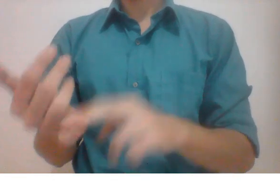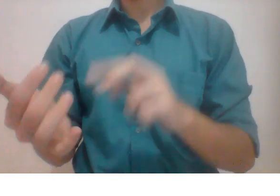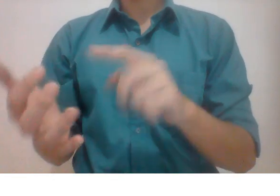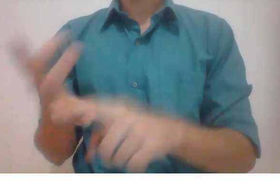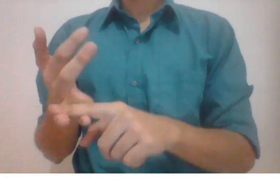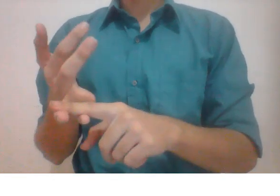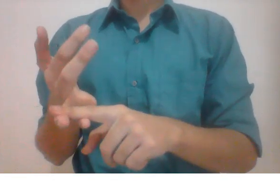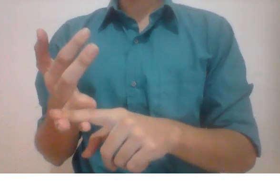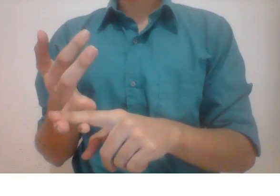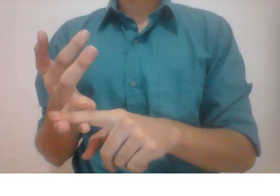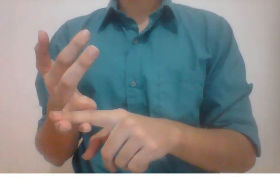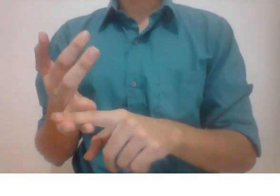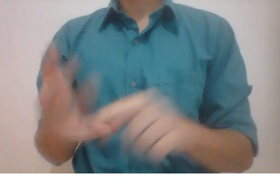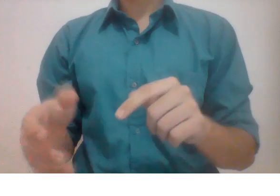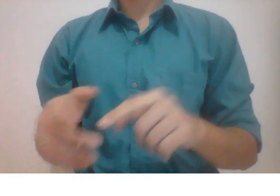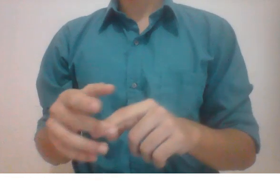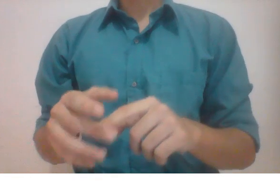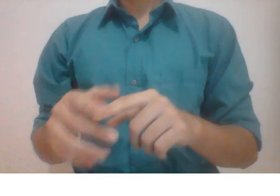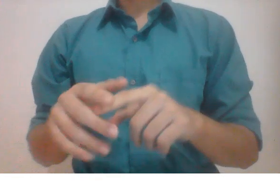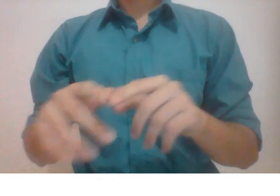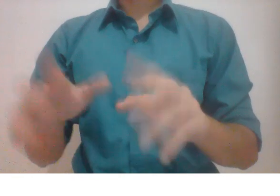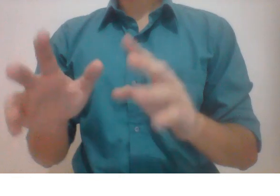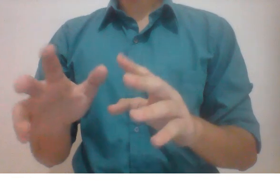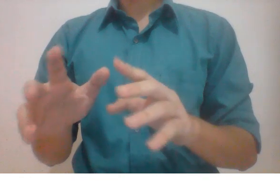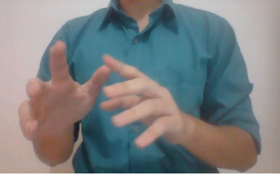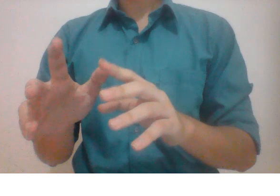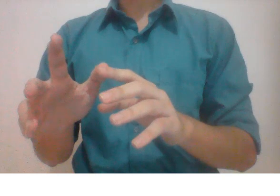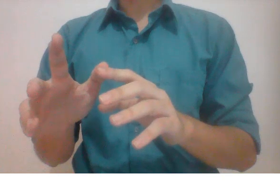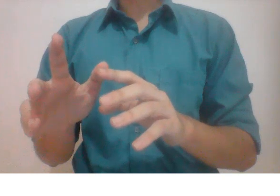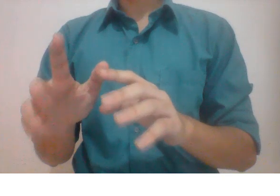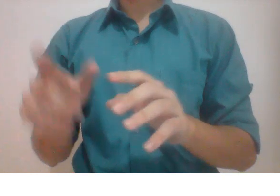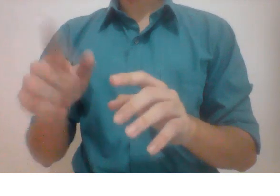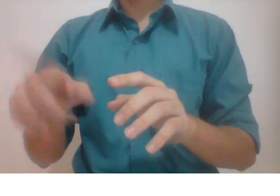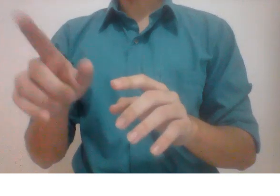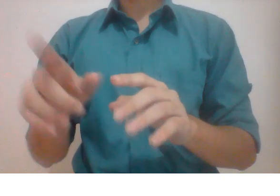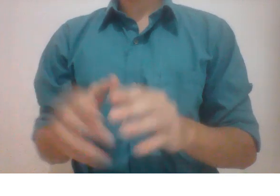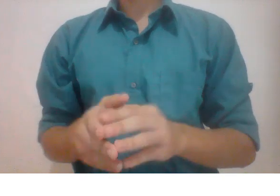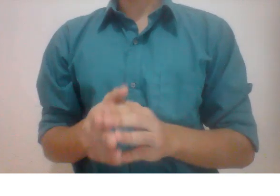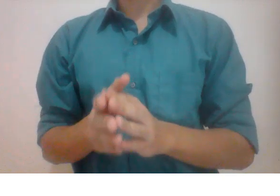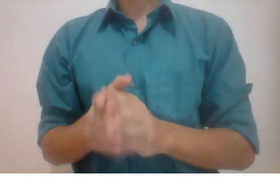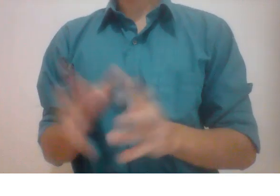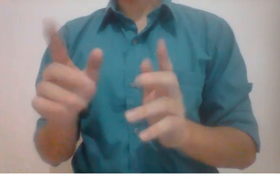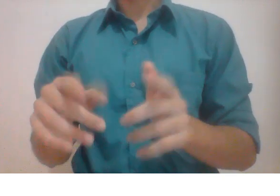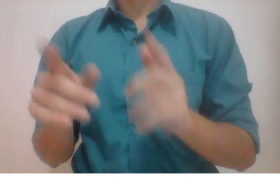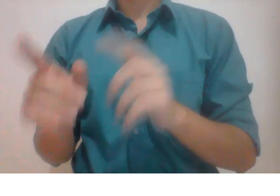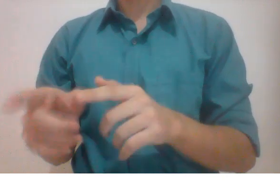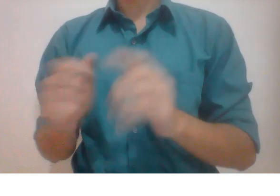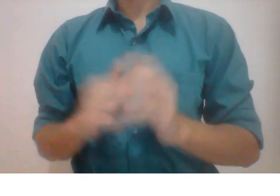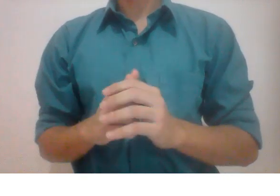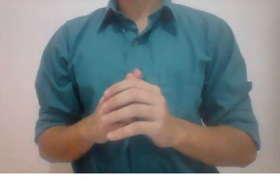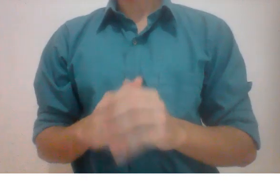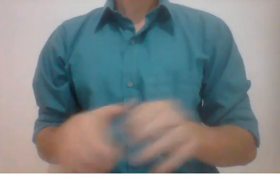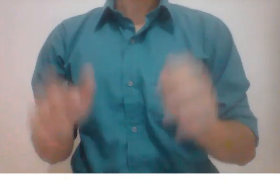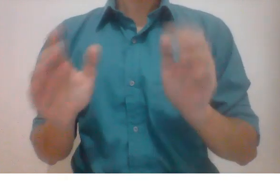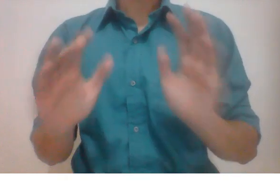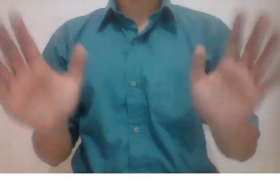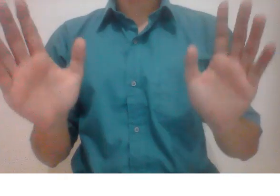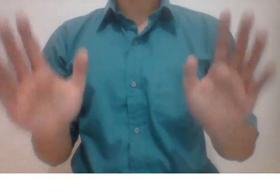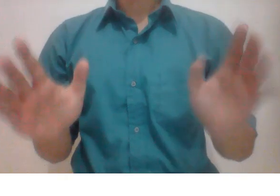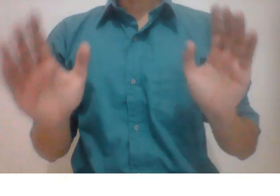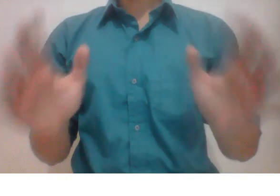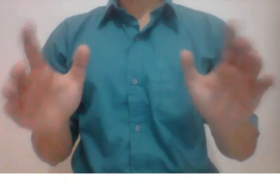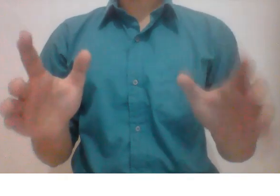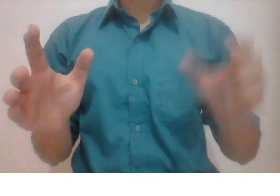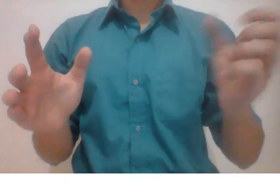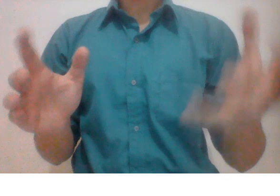defraudación fiscal, omisión de pago de impuestos y lavado de dinero por ahí, porque hay ciertos empresarios que se les acusa de este tipo de actos.